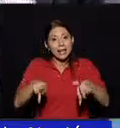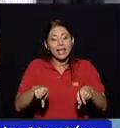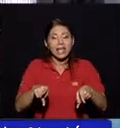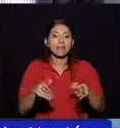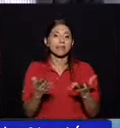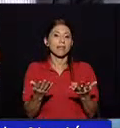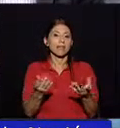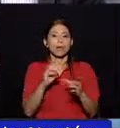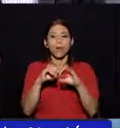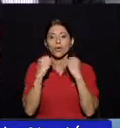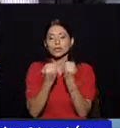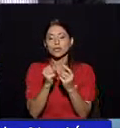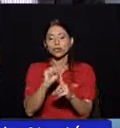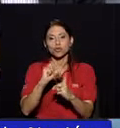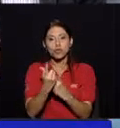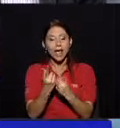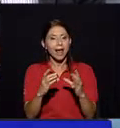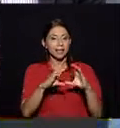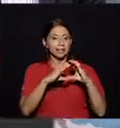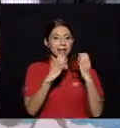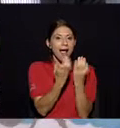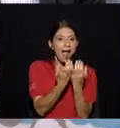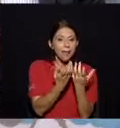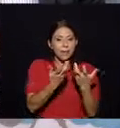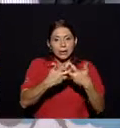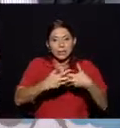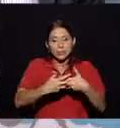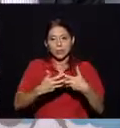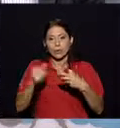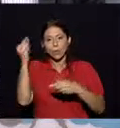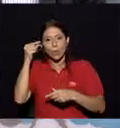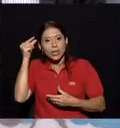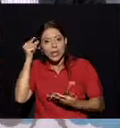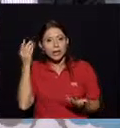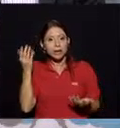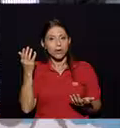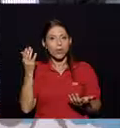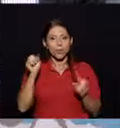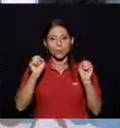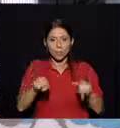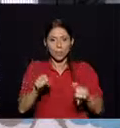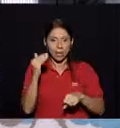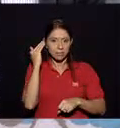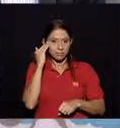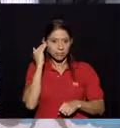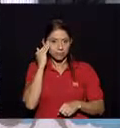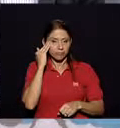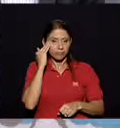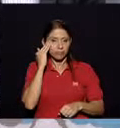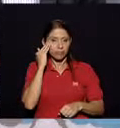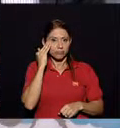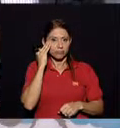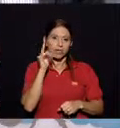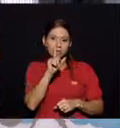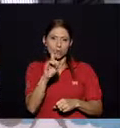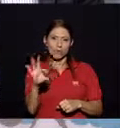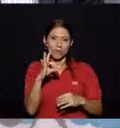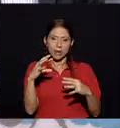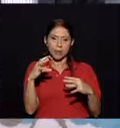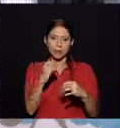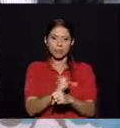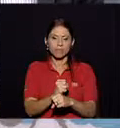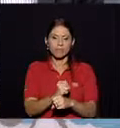organizaciones sociales, cámaras empresariales, gobierno, etcétera, puedan conocer también un poco